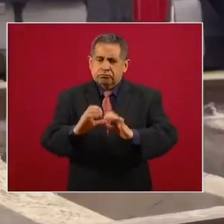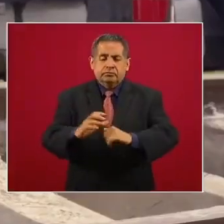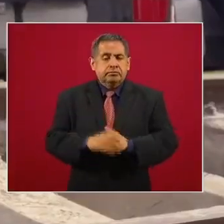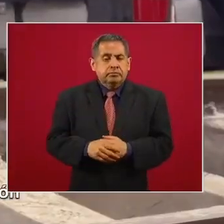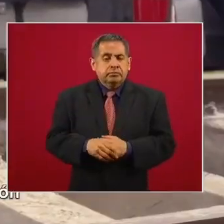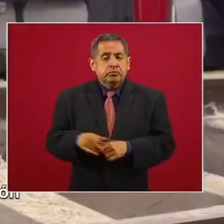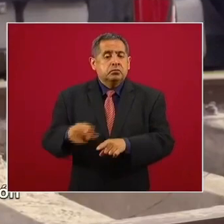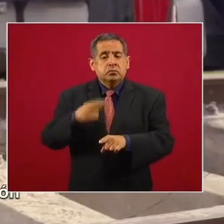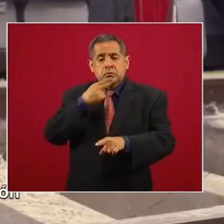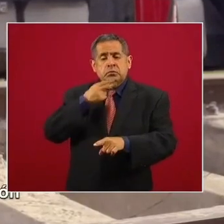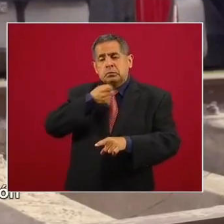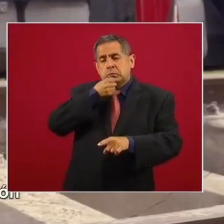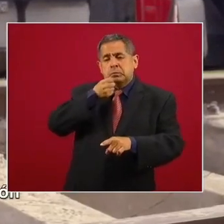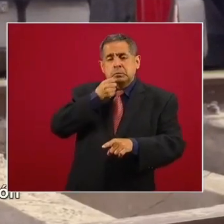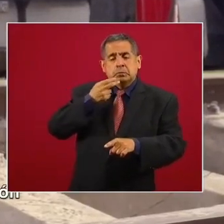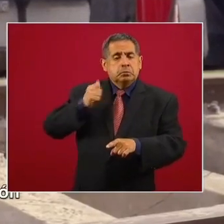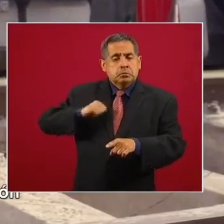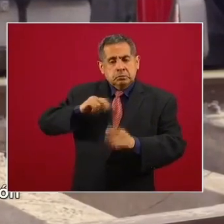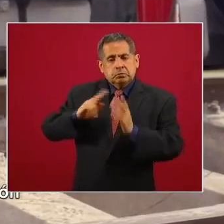recuperación de rieles y un total de